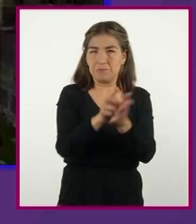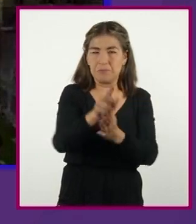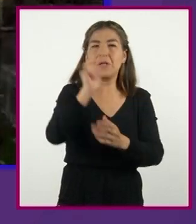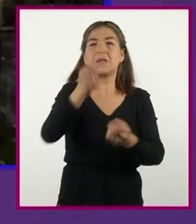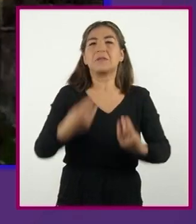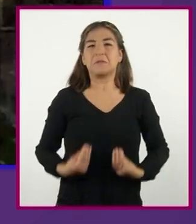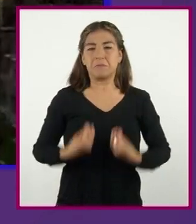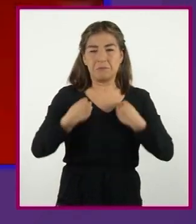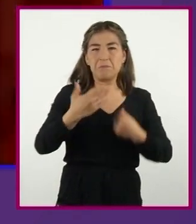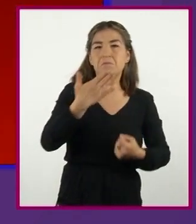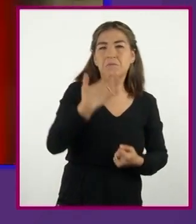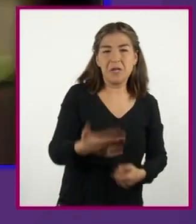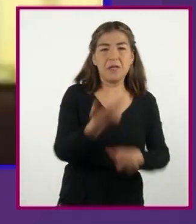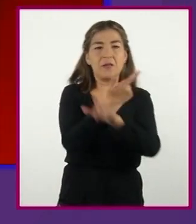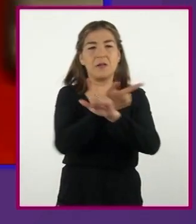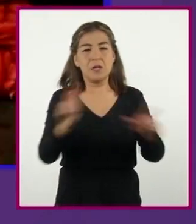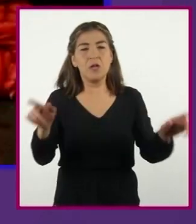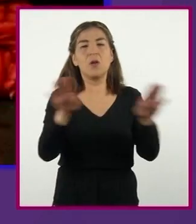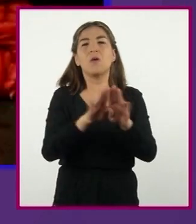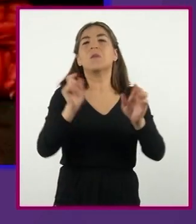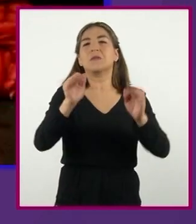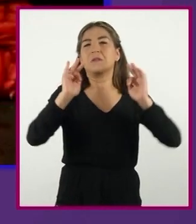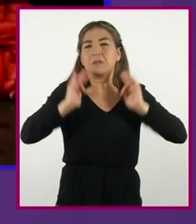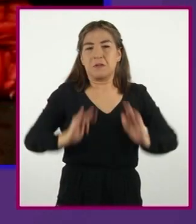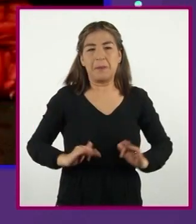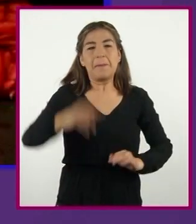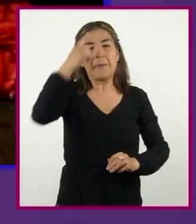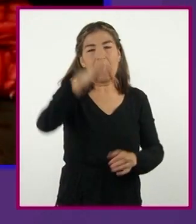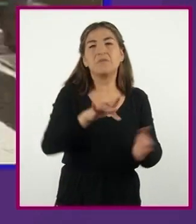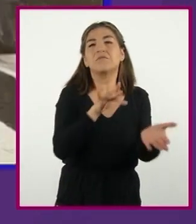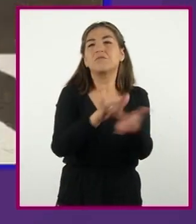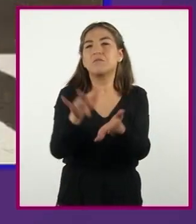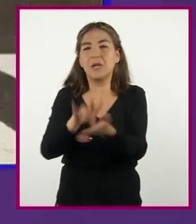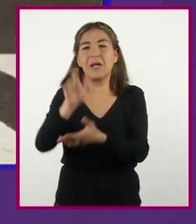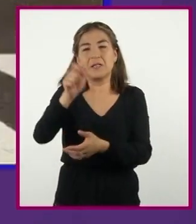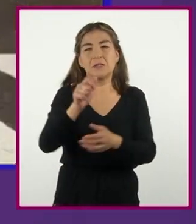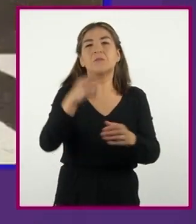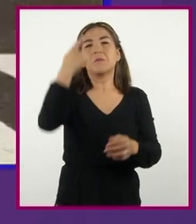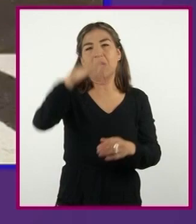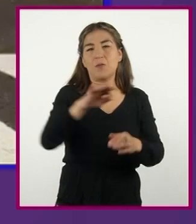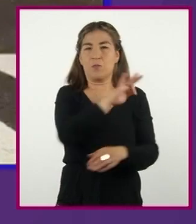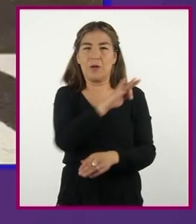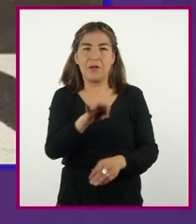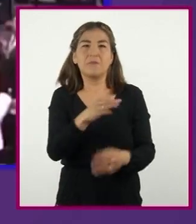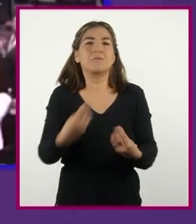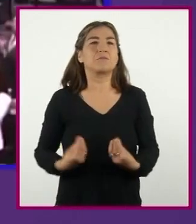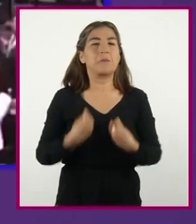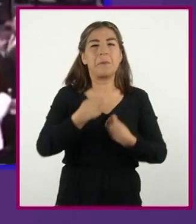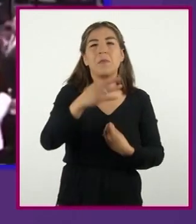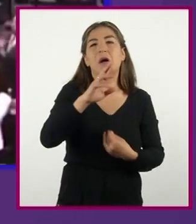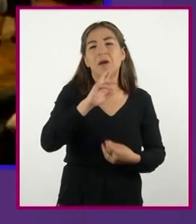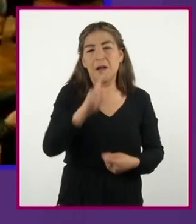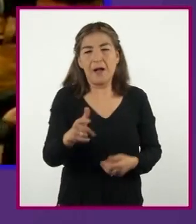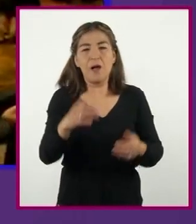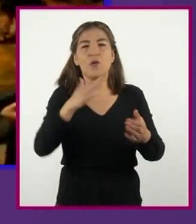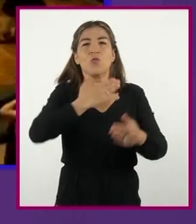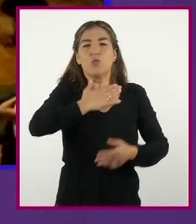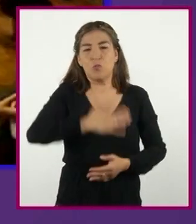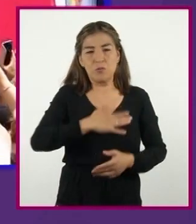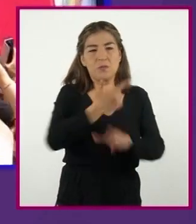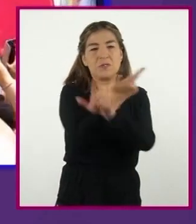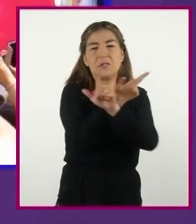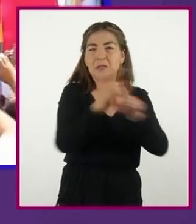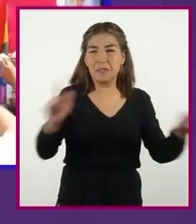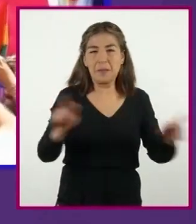vida, la libertad o la integridad, que favorezcan las condiciones mínimas para vivir con dignidad, justicia,